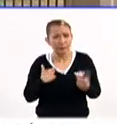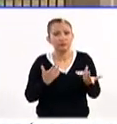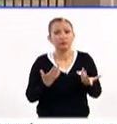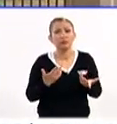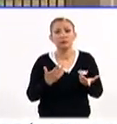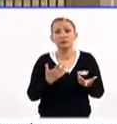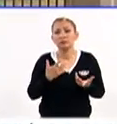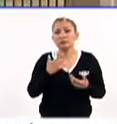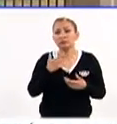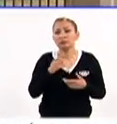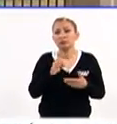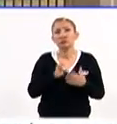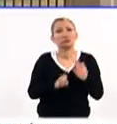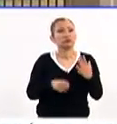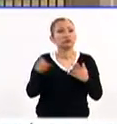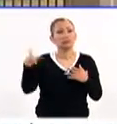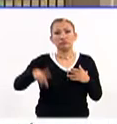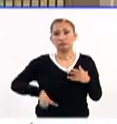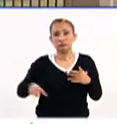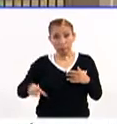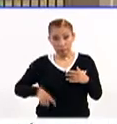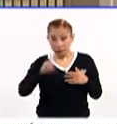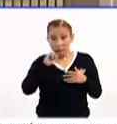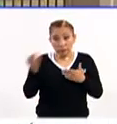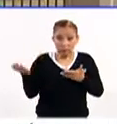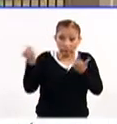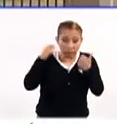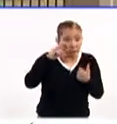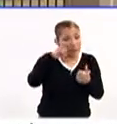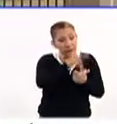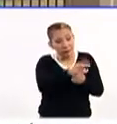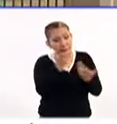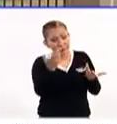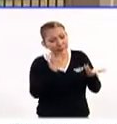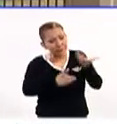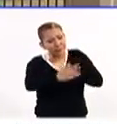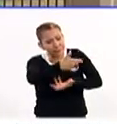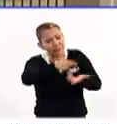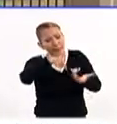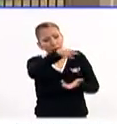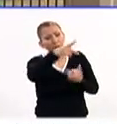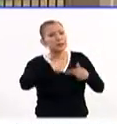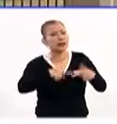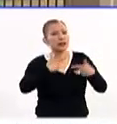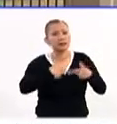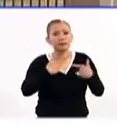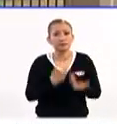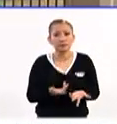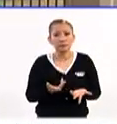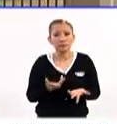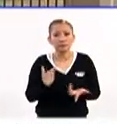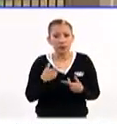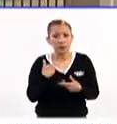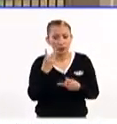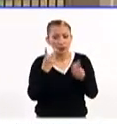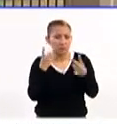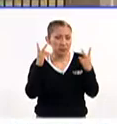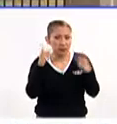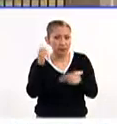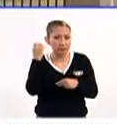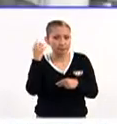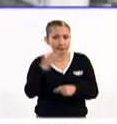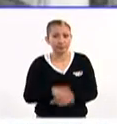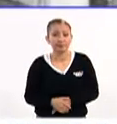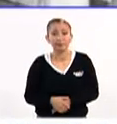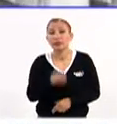al mundo gubernamental, que vengan y que dialoguen con la gente, con los asistentes al